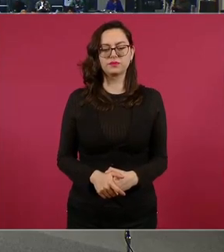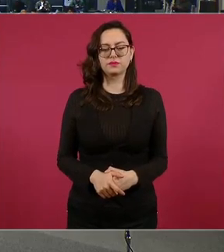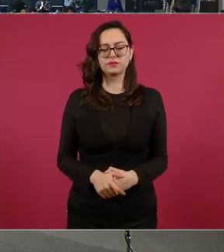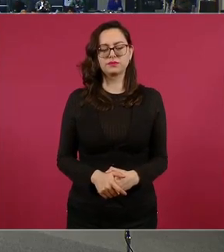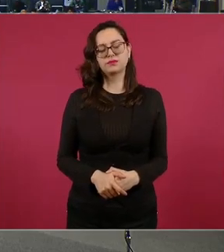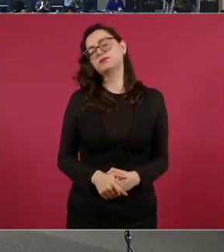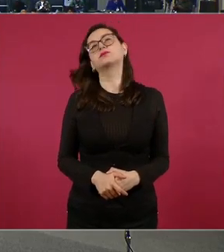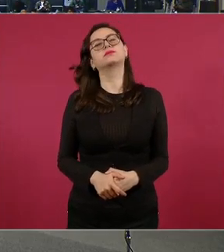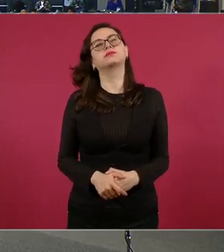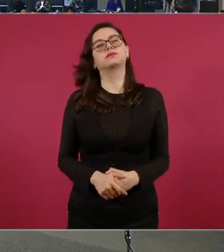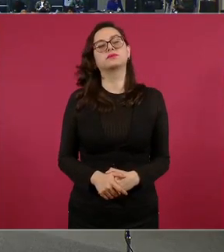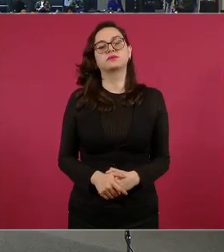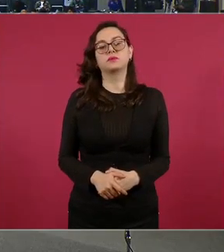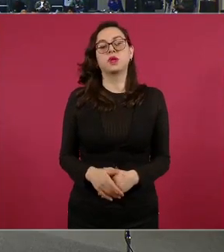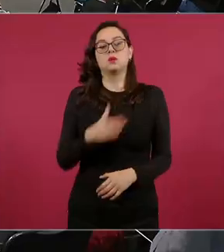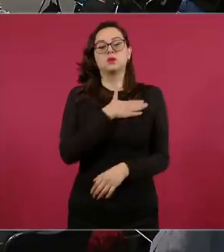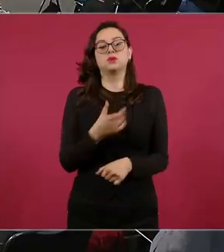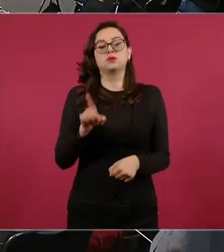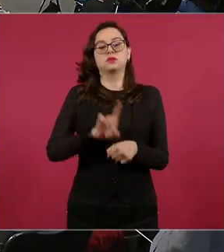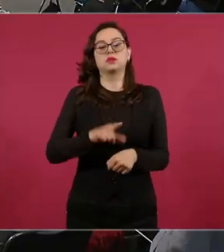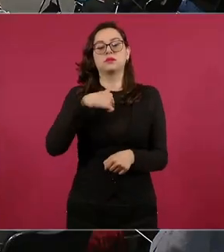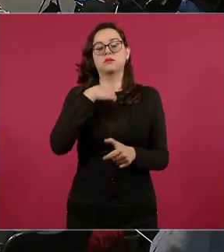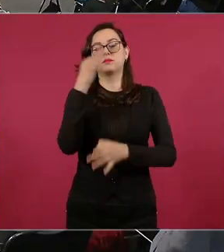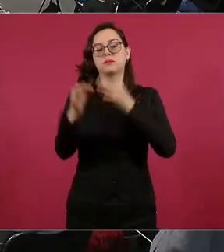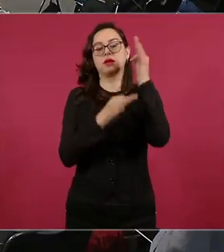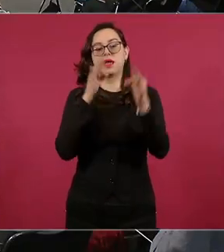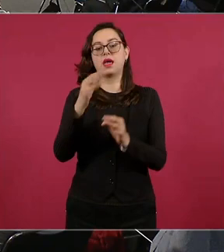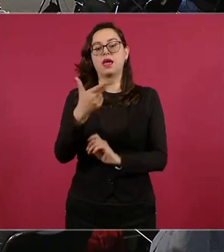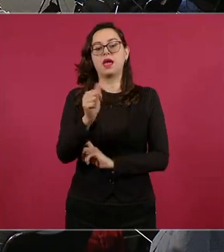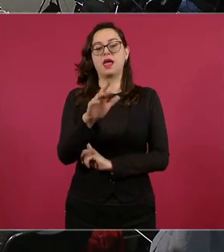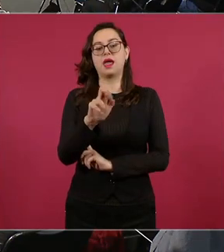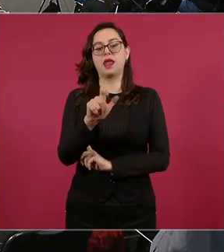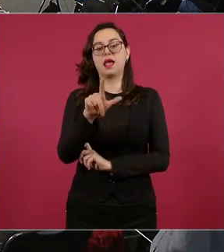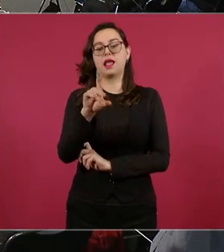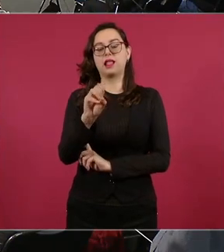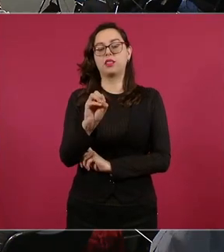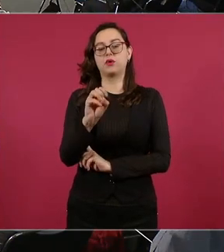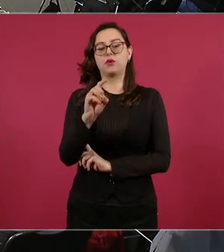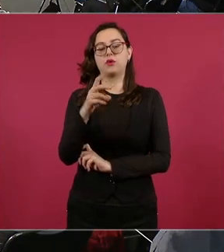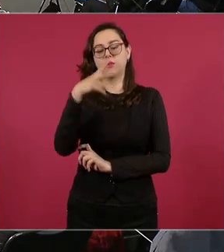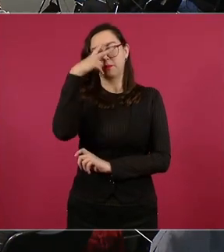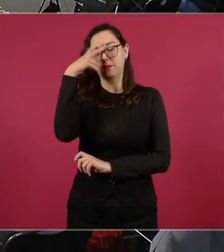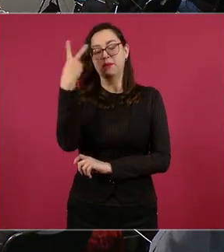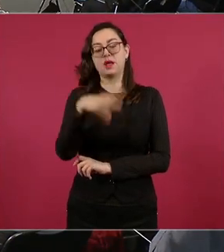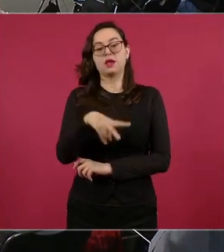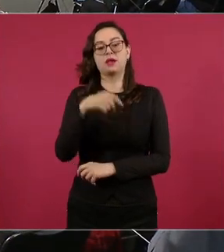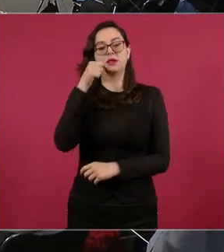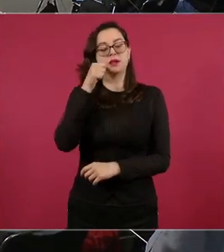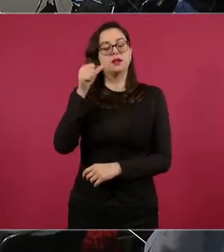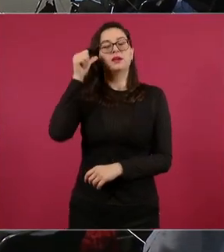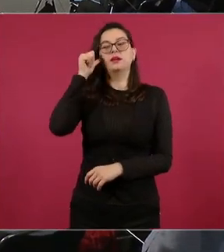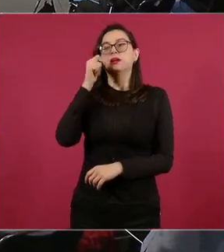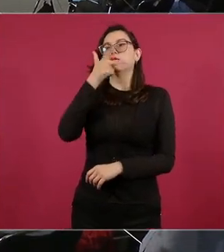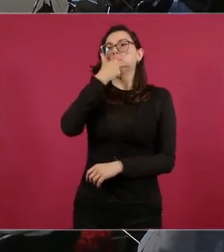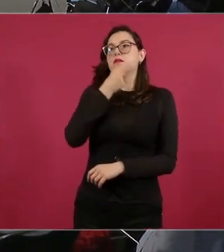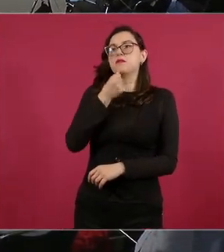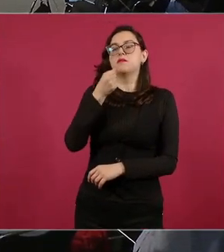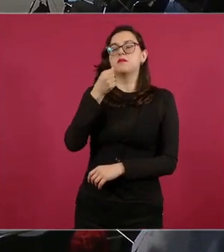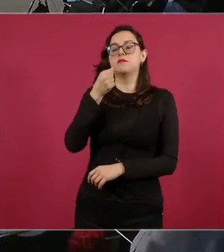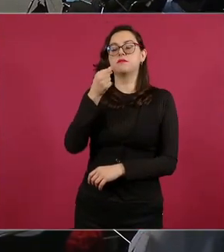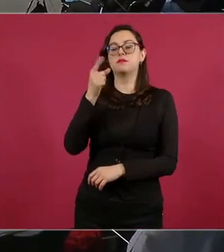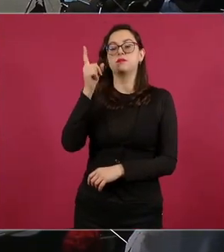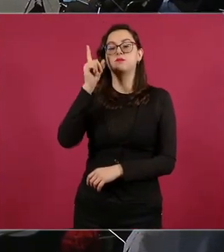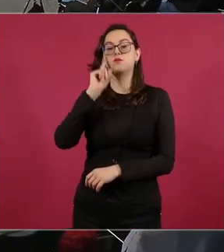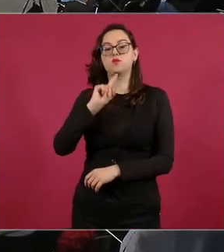el heraldo de México preguntarle ayer las candidatas y los candidatos y el candidato a la